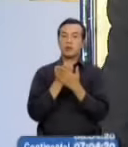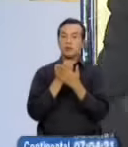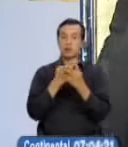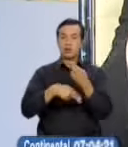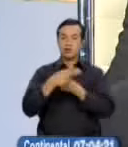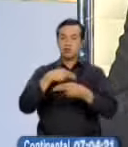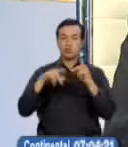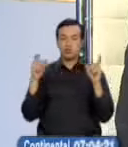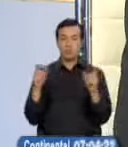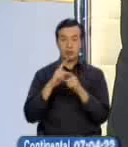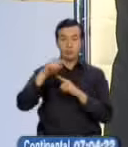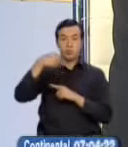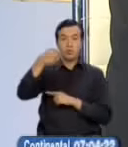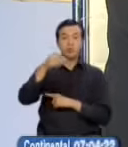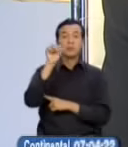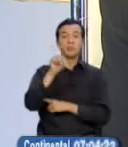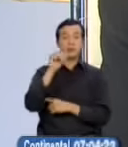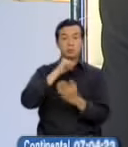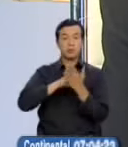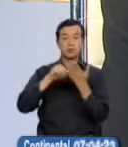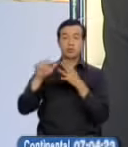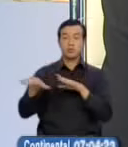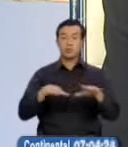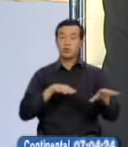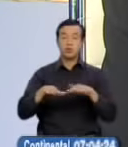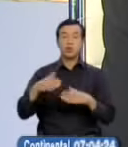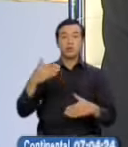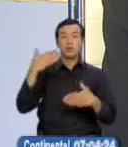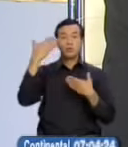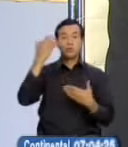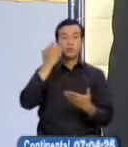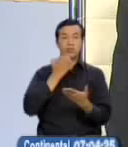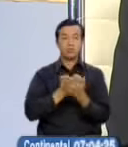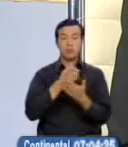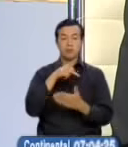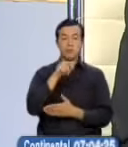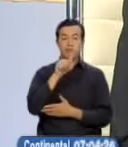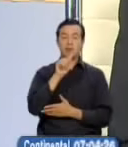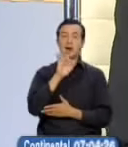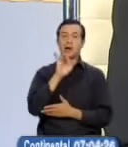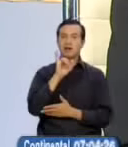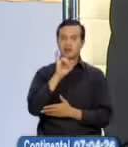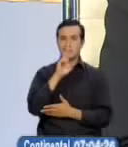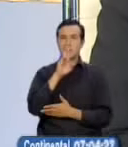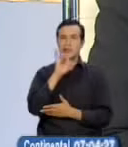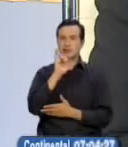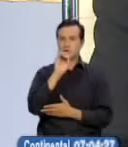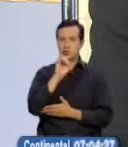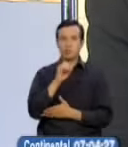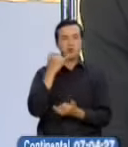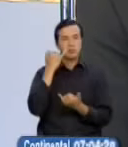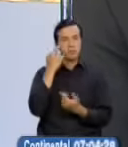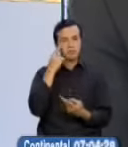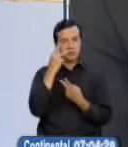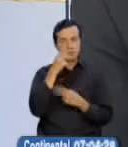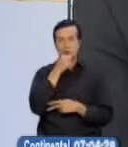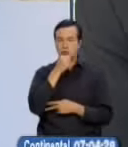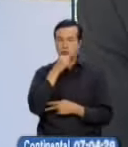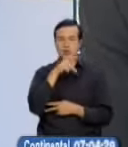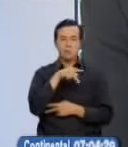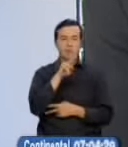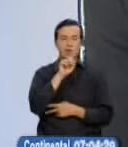solidaria. El próximo martes tendremos al ministro coordinador de la política económica, Patricio Rivera. Pero momento de Pensamiento Crítico, le damos la bienvenida